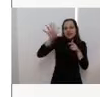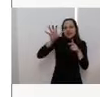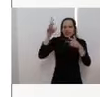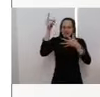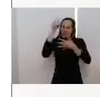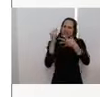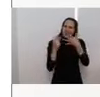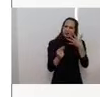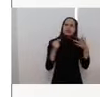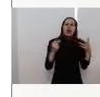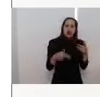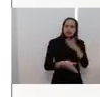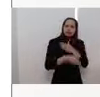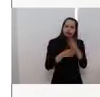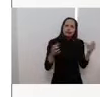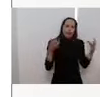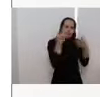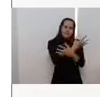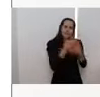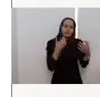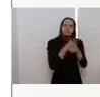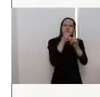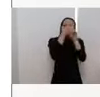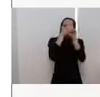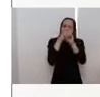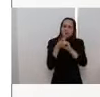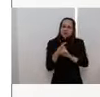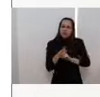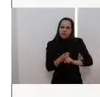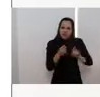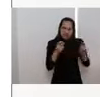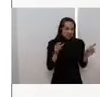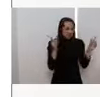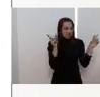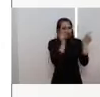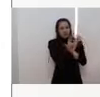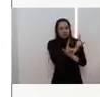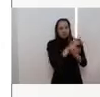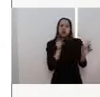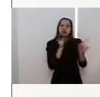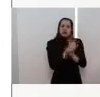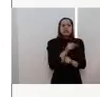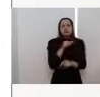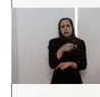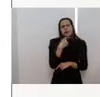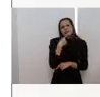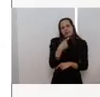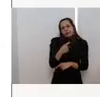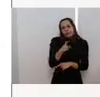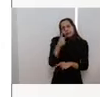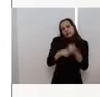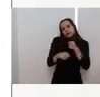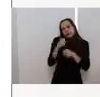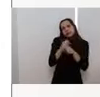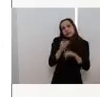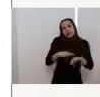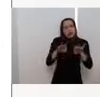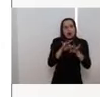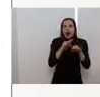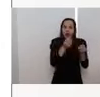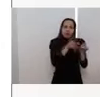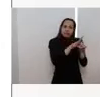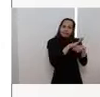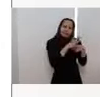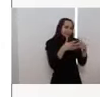pesar de la restricción un trasplante de médula ósea el año pasado lo cual es bastante importante y ese trabajo